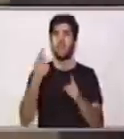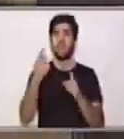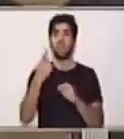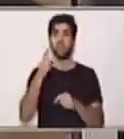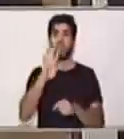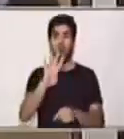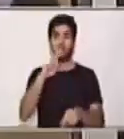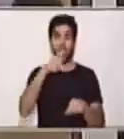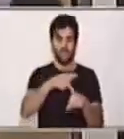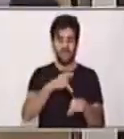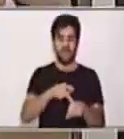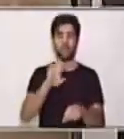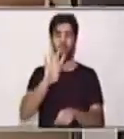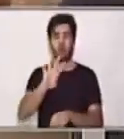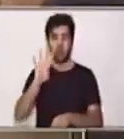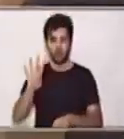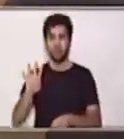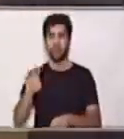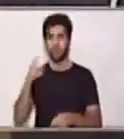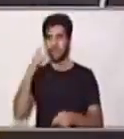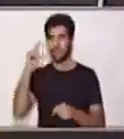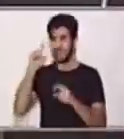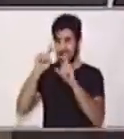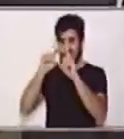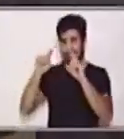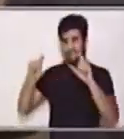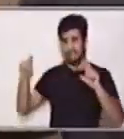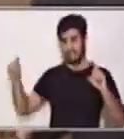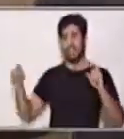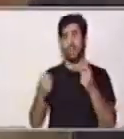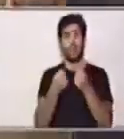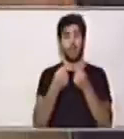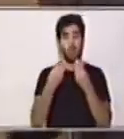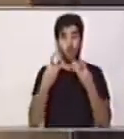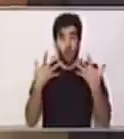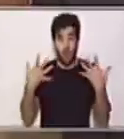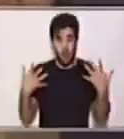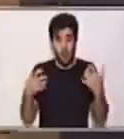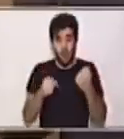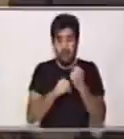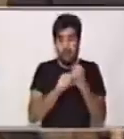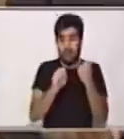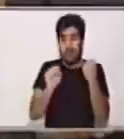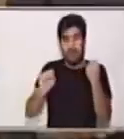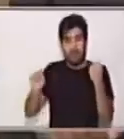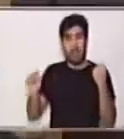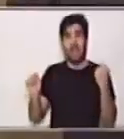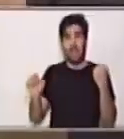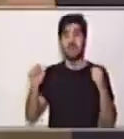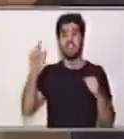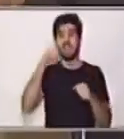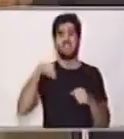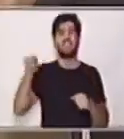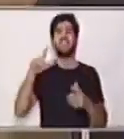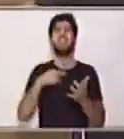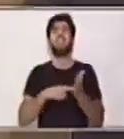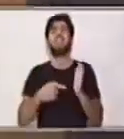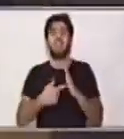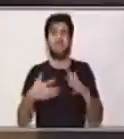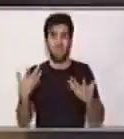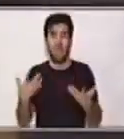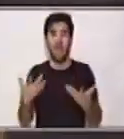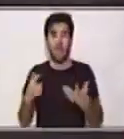de estos números representa las horas que cada colaborador ha